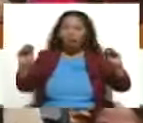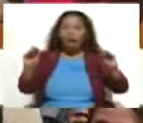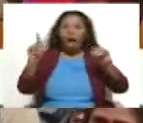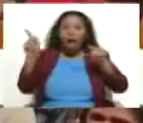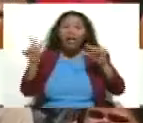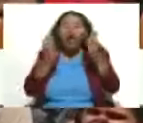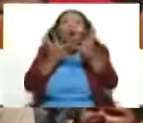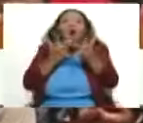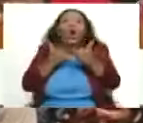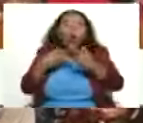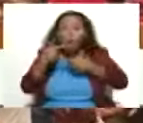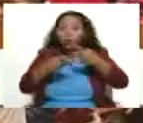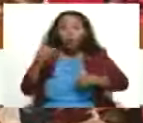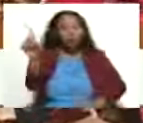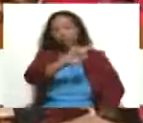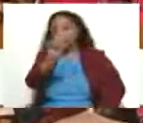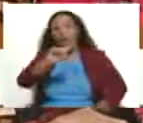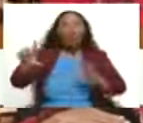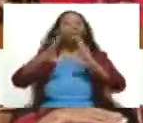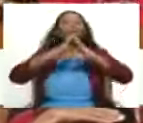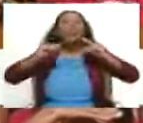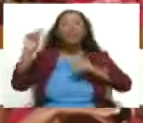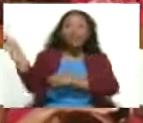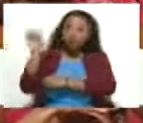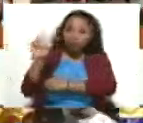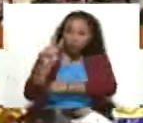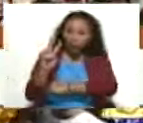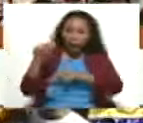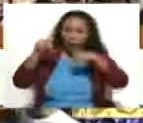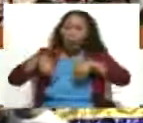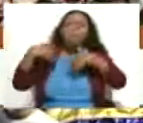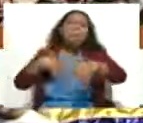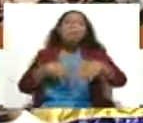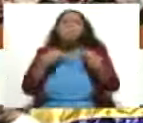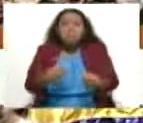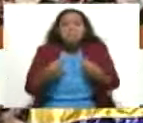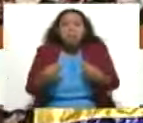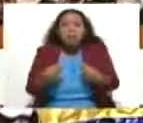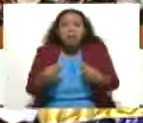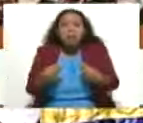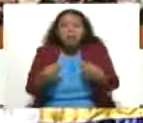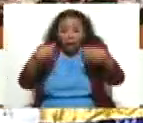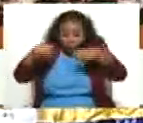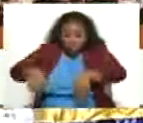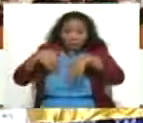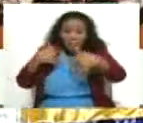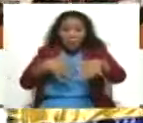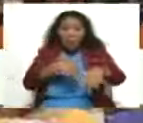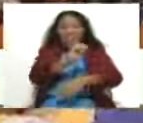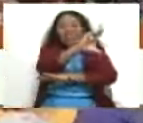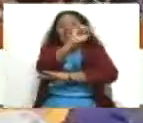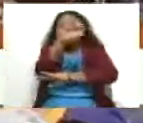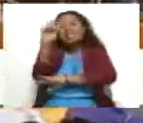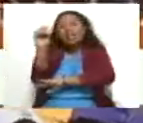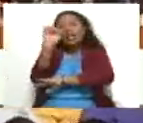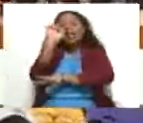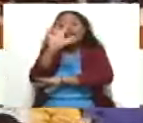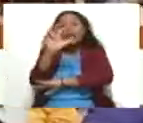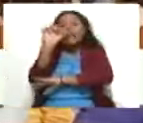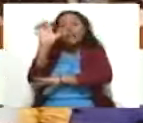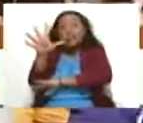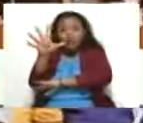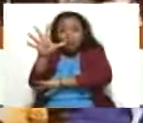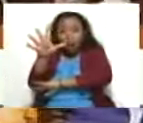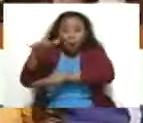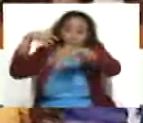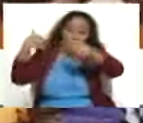marcha la hemos convocada, la hemos convocado, y así como esta marcha, 335 marchas